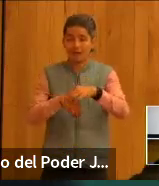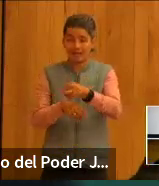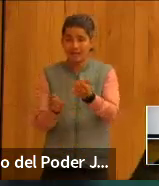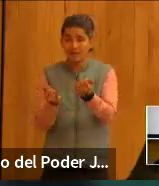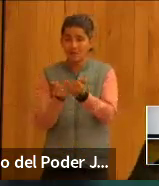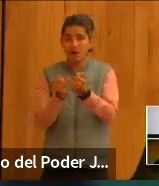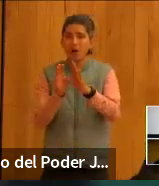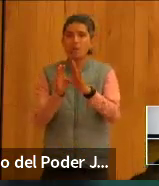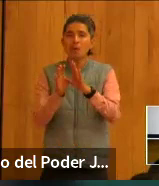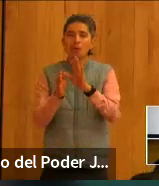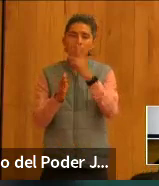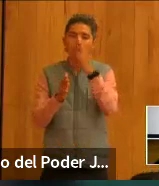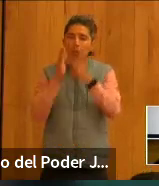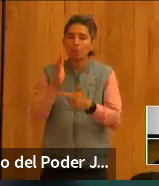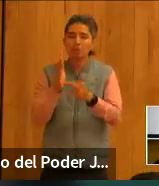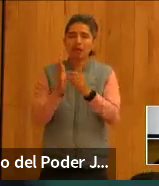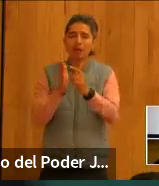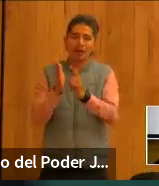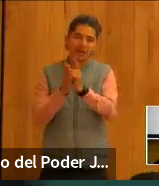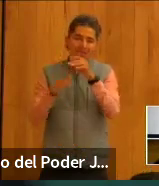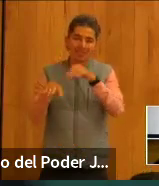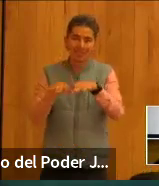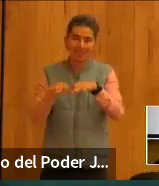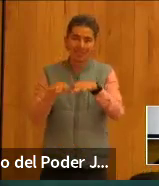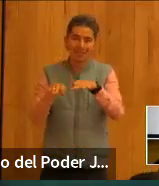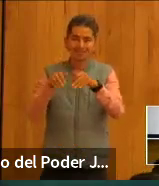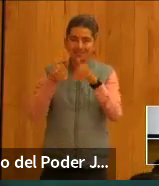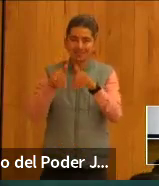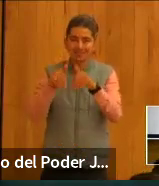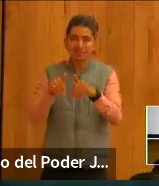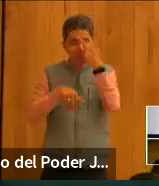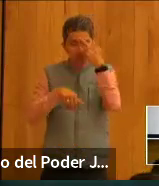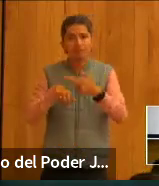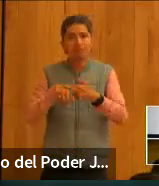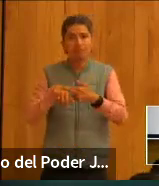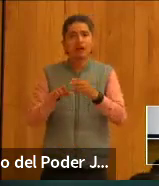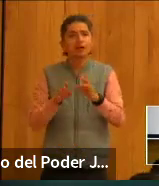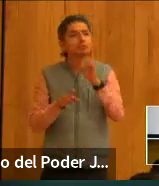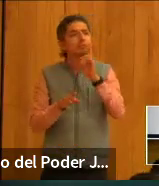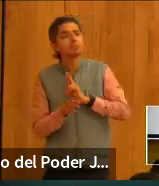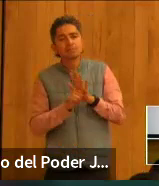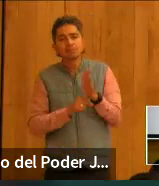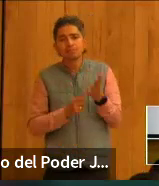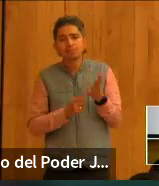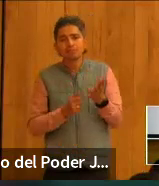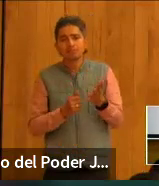de violencia laboral, tu empleador tiene la responsabilidad de garantizar una respuesta. Trabajar en un